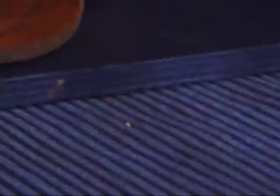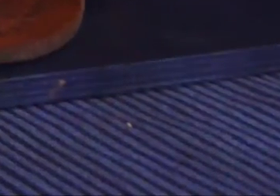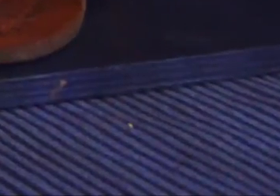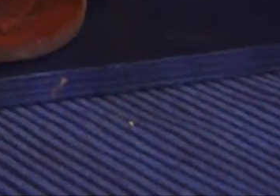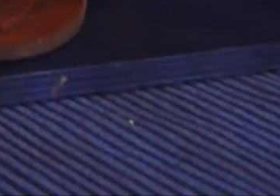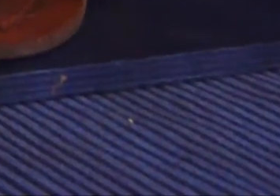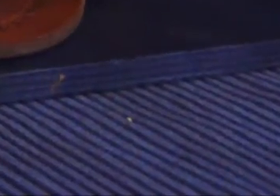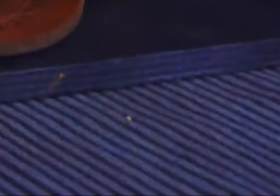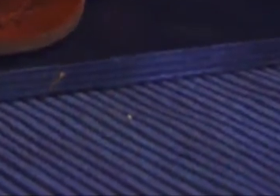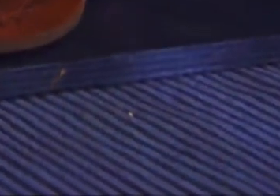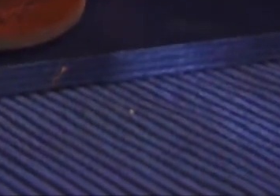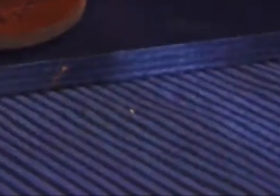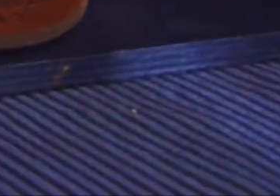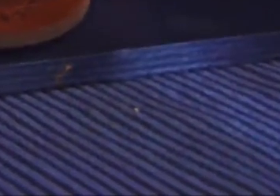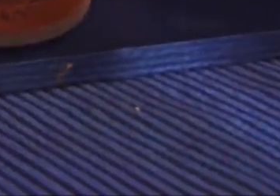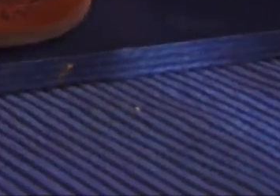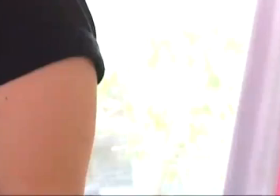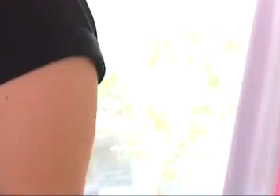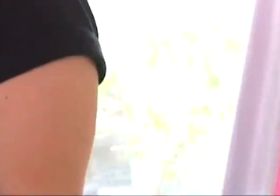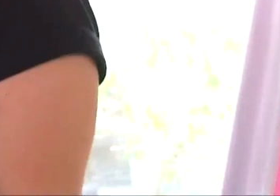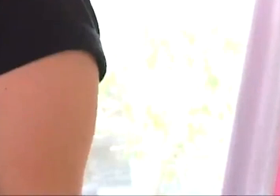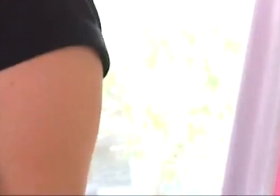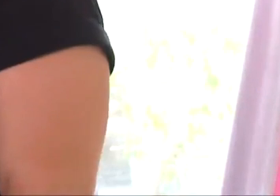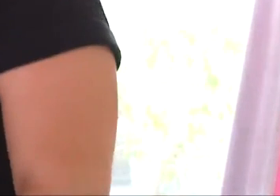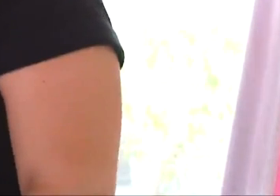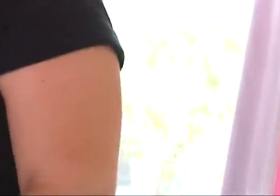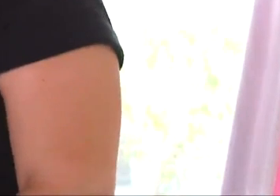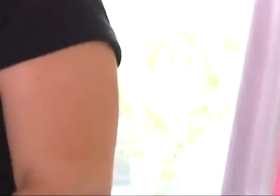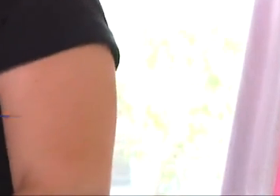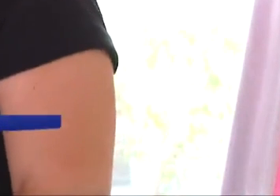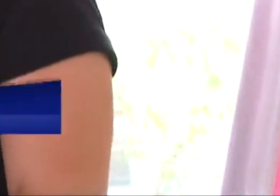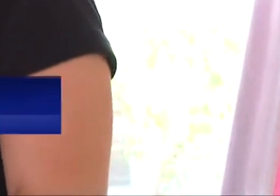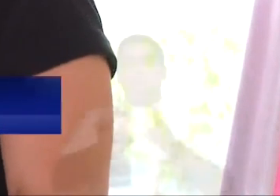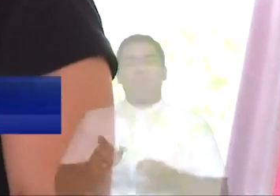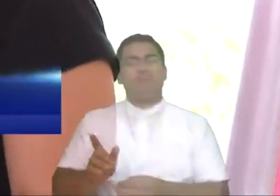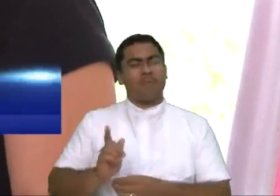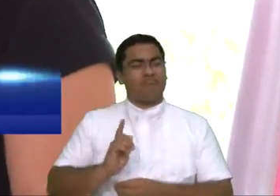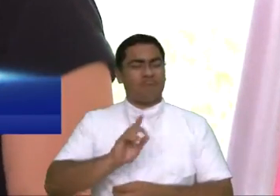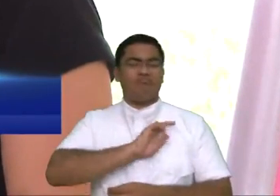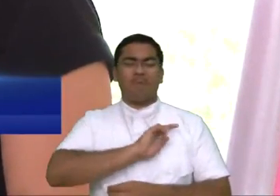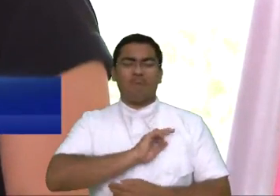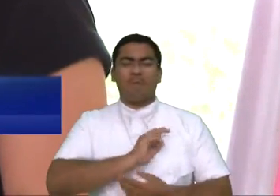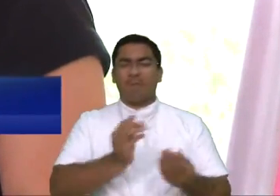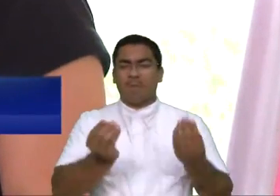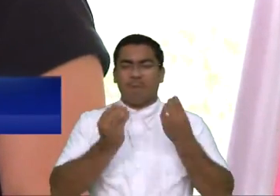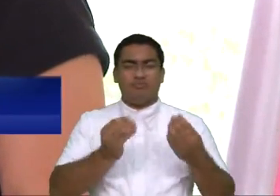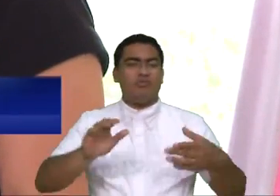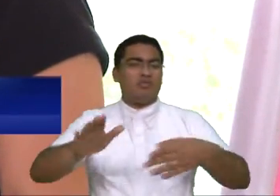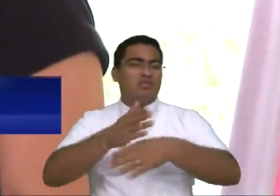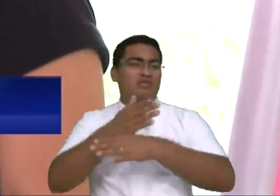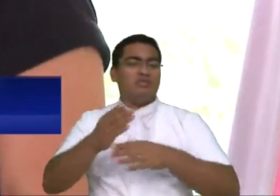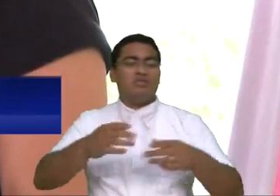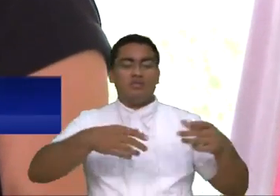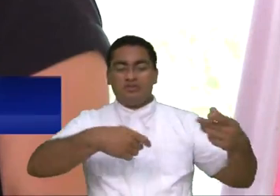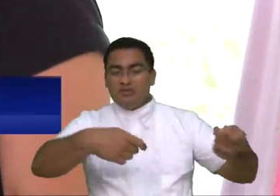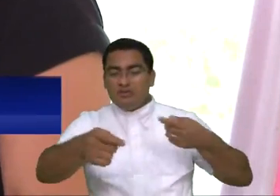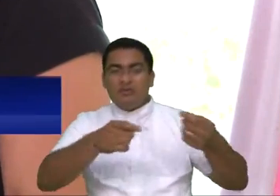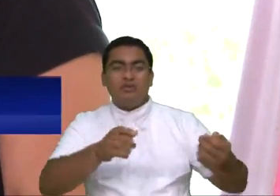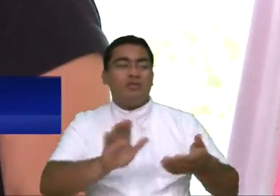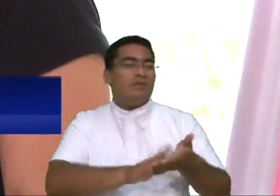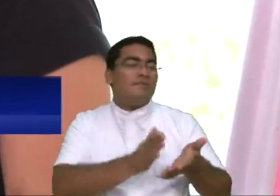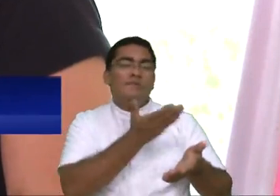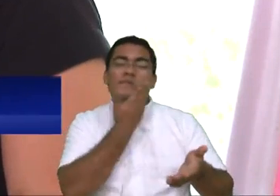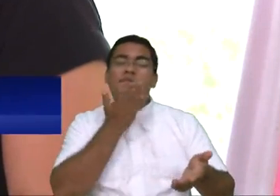marco del Día Internacional de la Mujer. Tenemos una amplia gama en cosméticos para las mujeres.